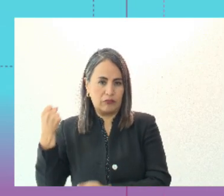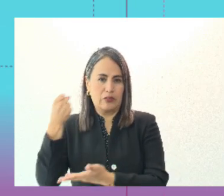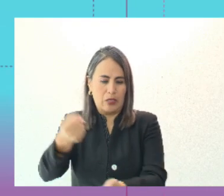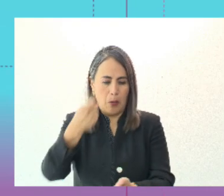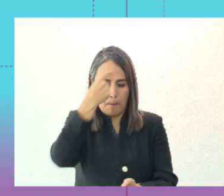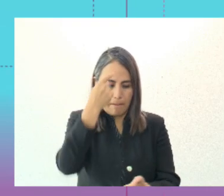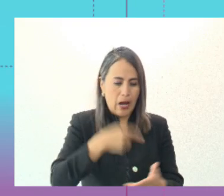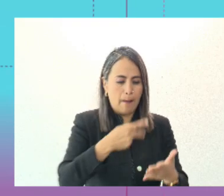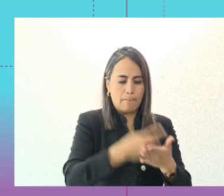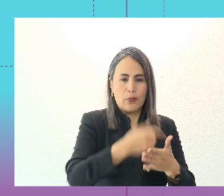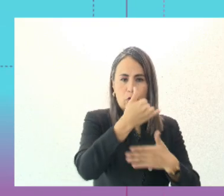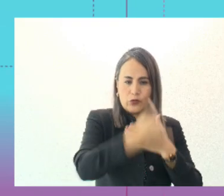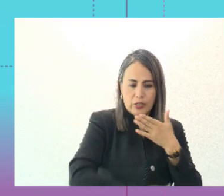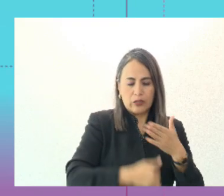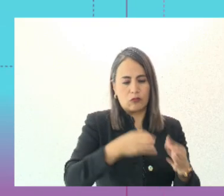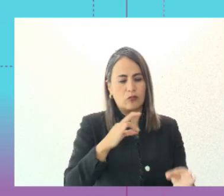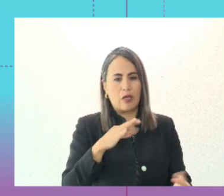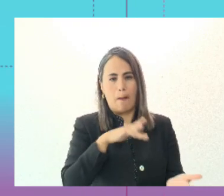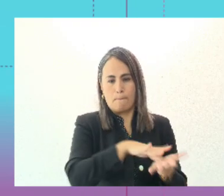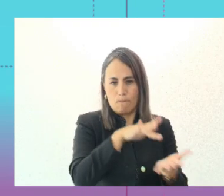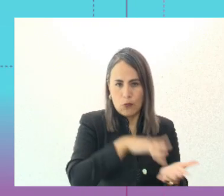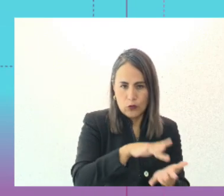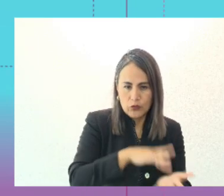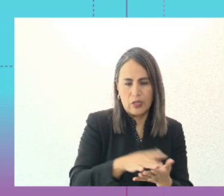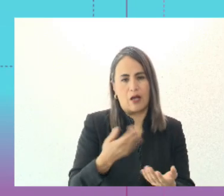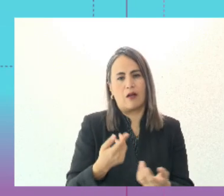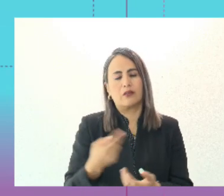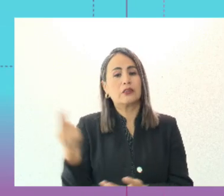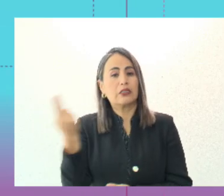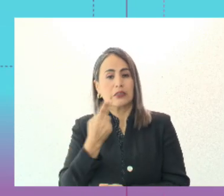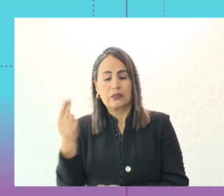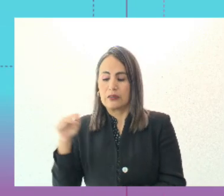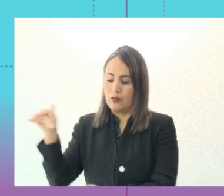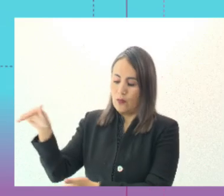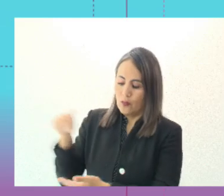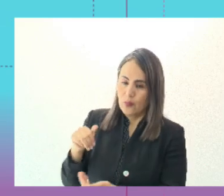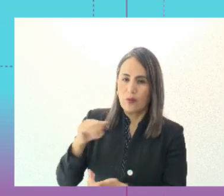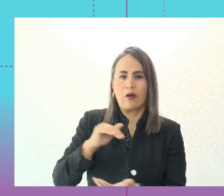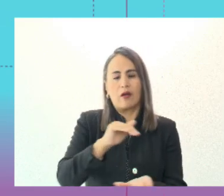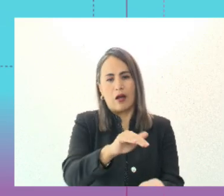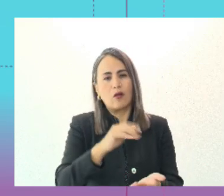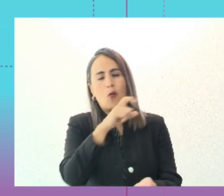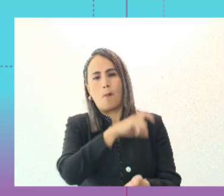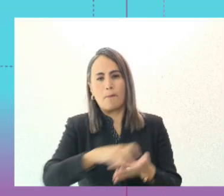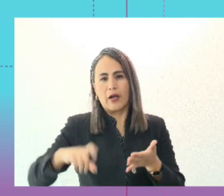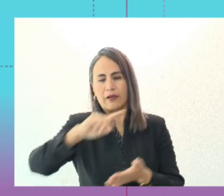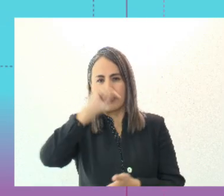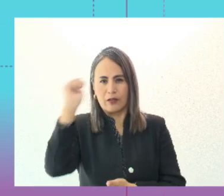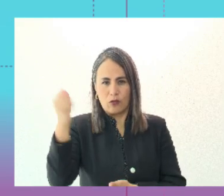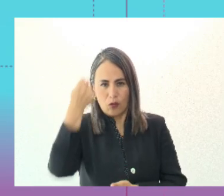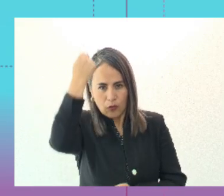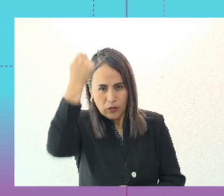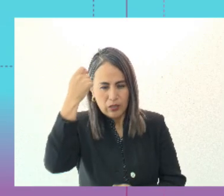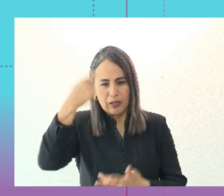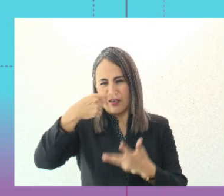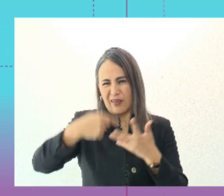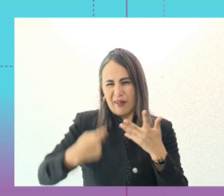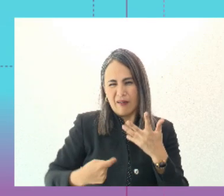a todo esto. Necesitamos integrar recursos económicos, tecnológicos, operativos